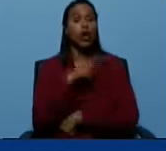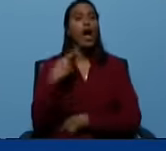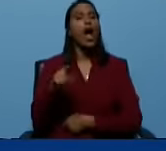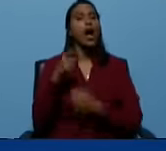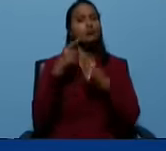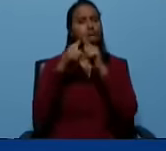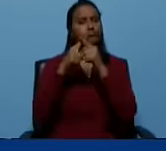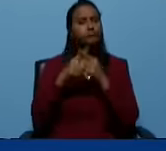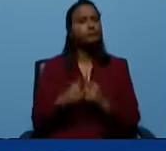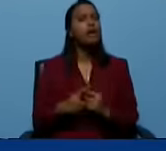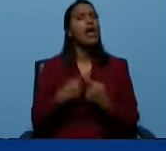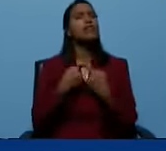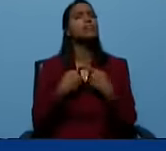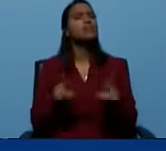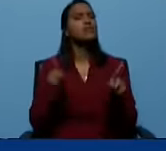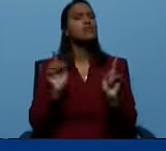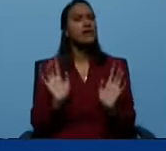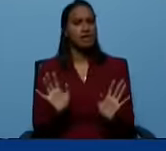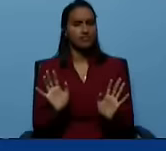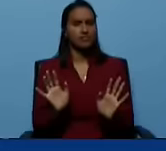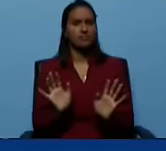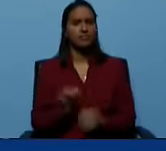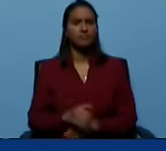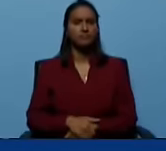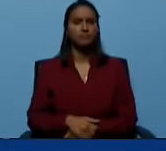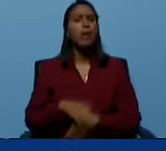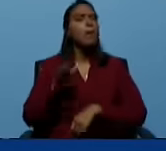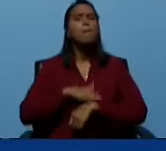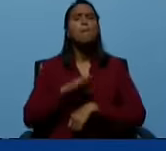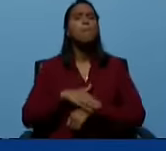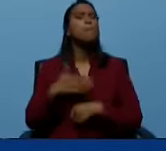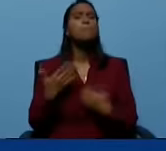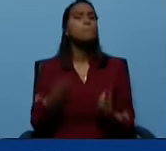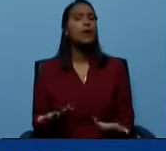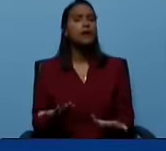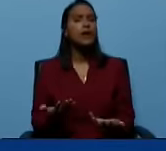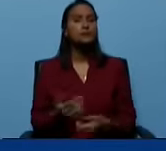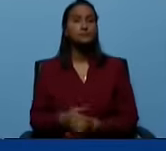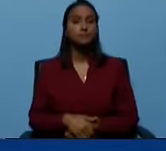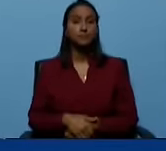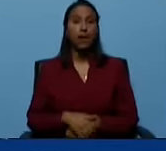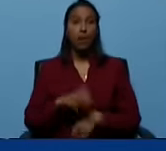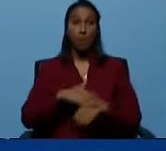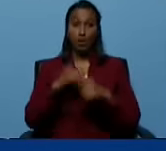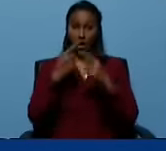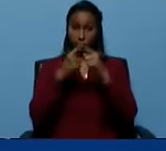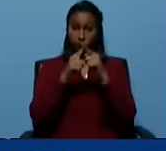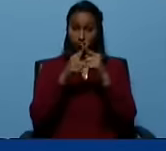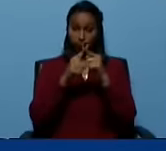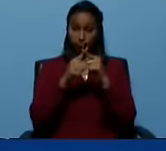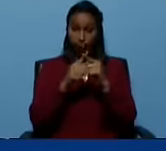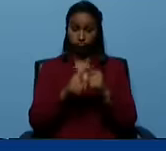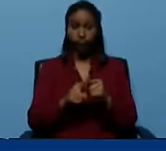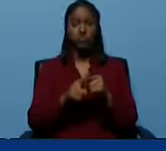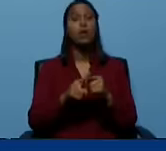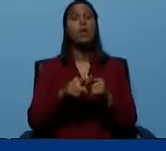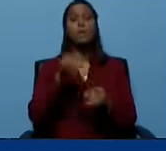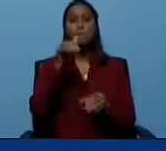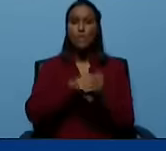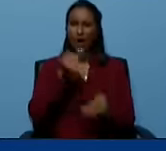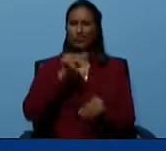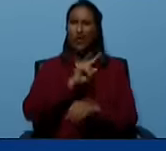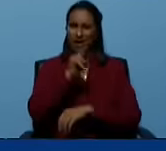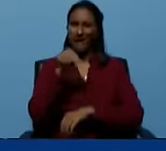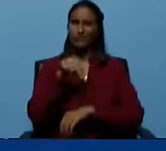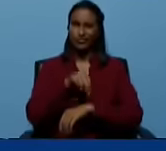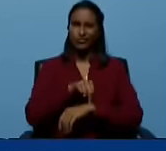diferente porque en votos nacionales contados quedó segundo electoralmente el sector